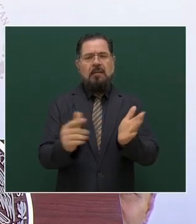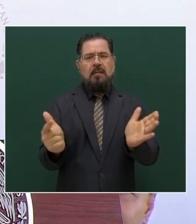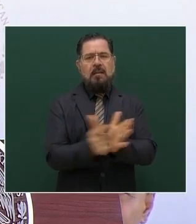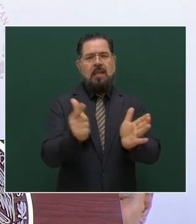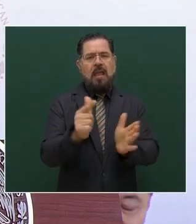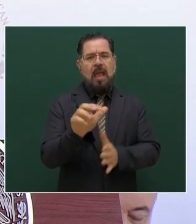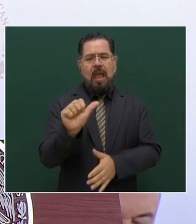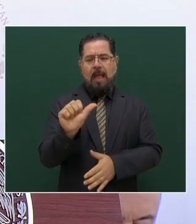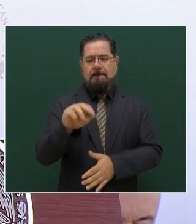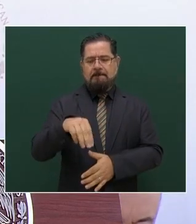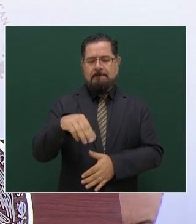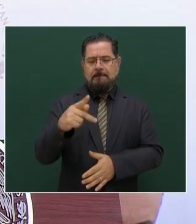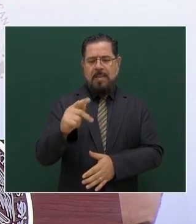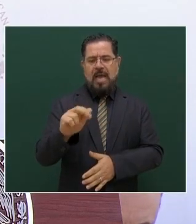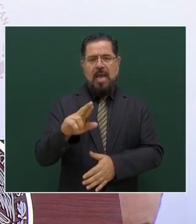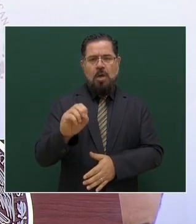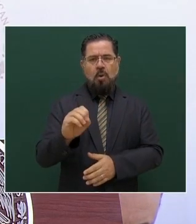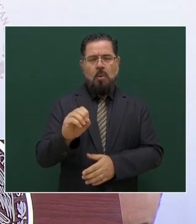del Poder Judicial,